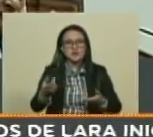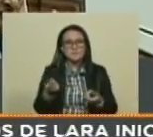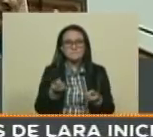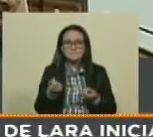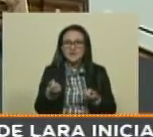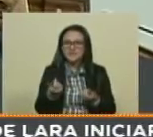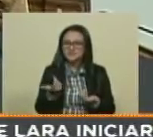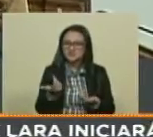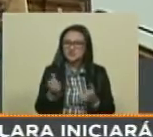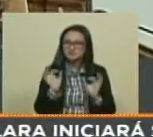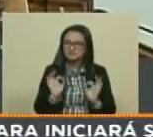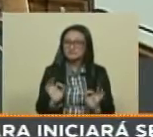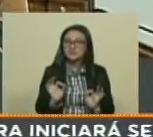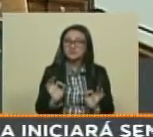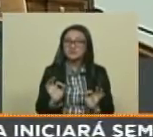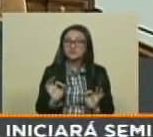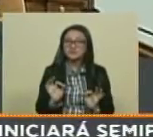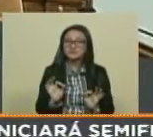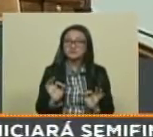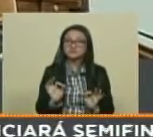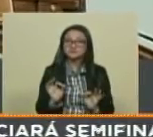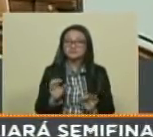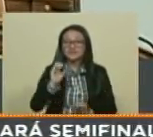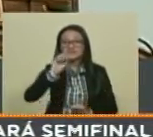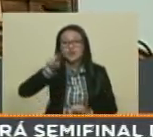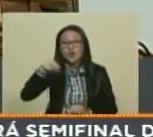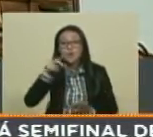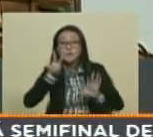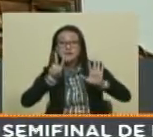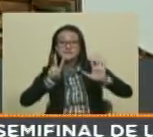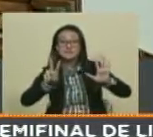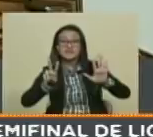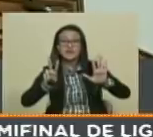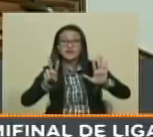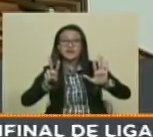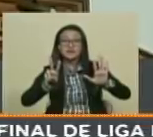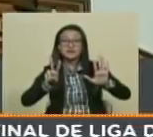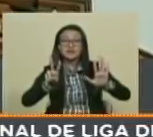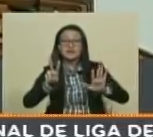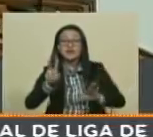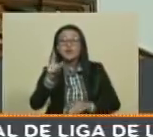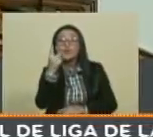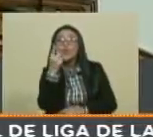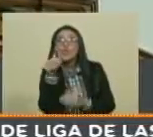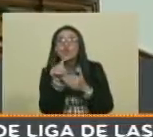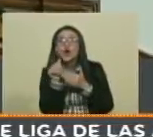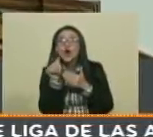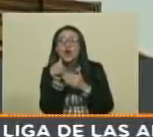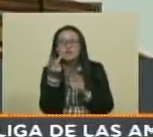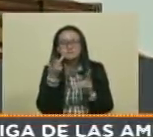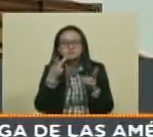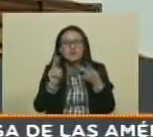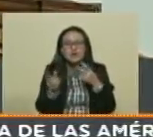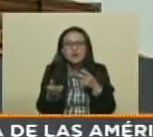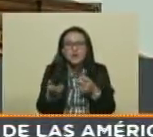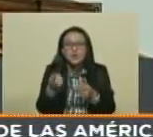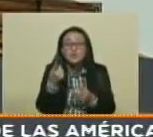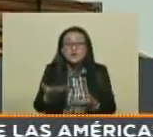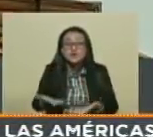producto era entre 0,7 y un dólar por kilogramo. Es